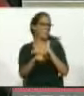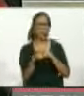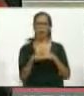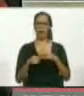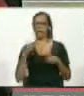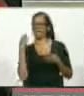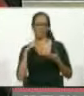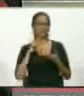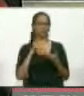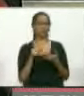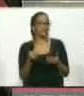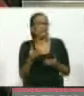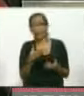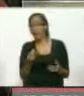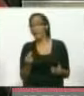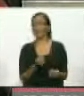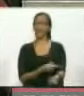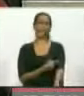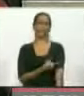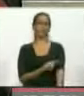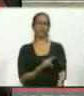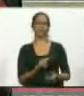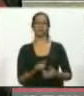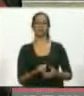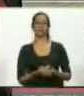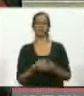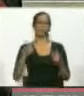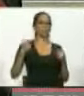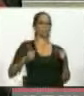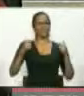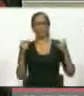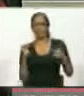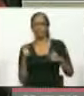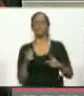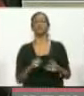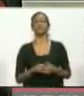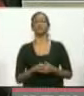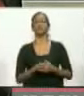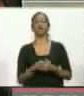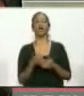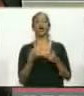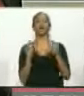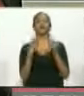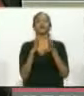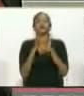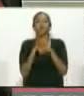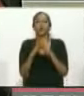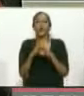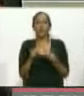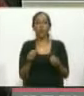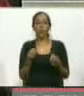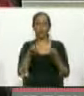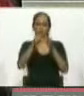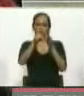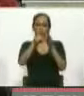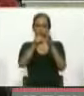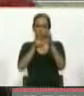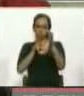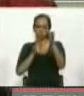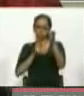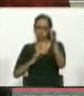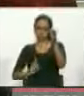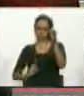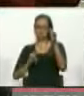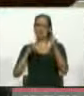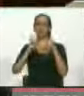asambleas hay una especie de desaceleración del ritmo político del señor juan guaidó